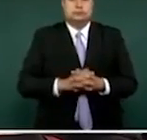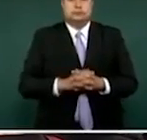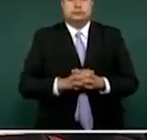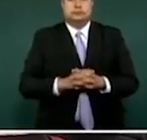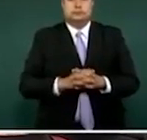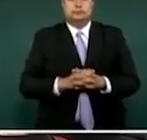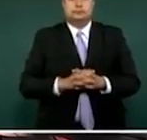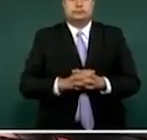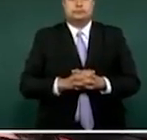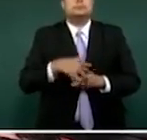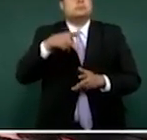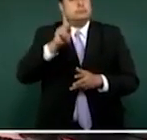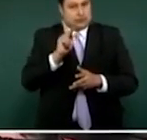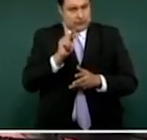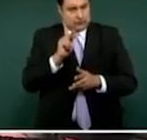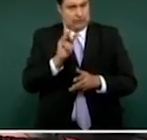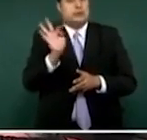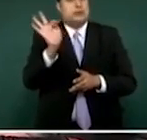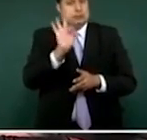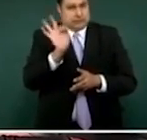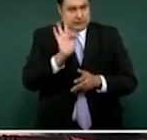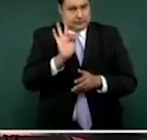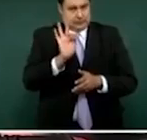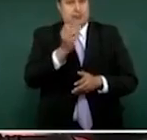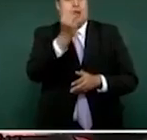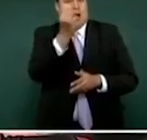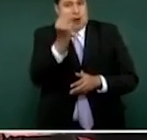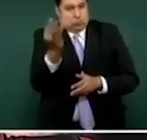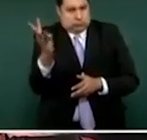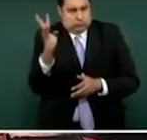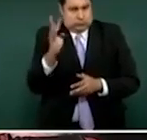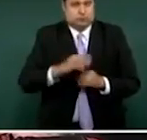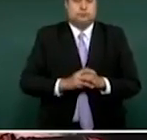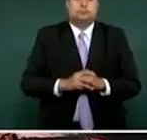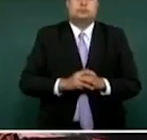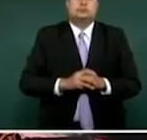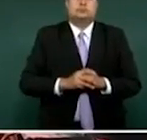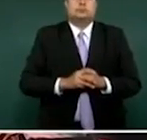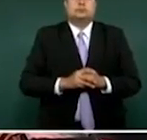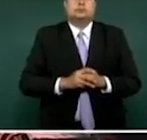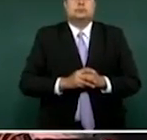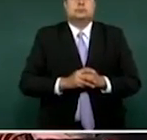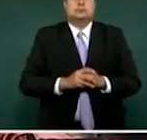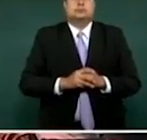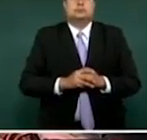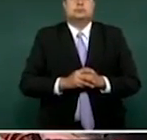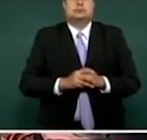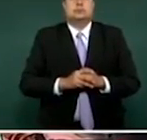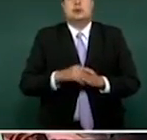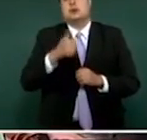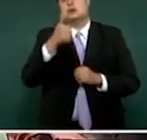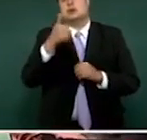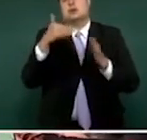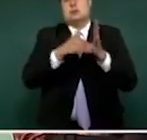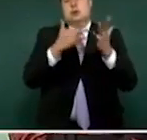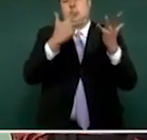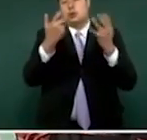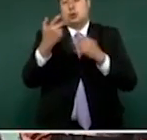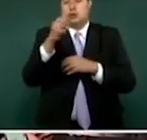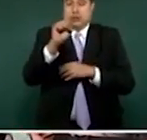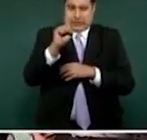Pero puede ser que algunos, porque se están considerando 6.860, puede